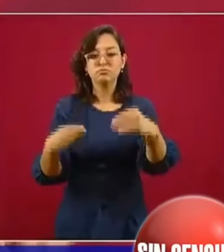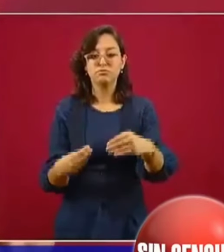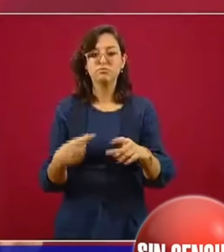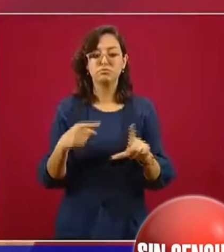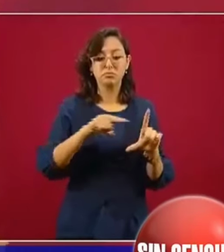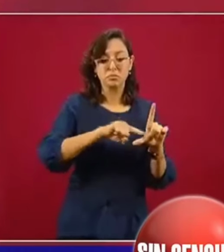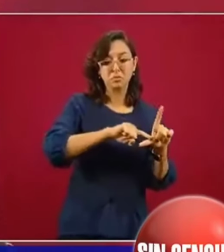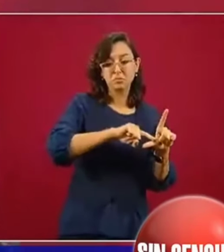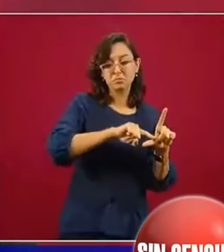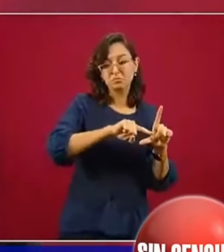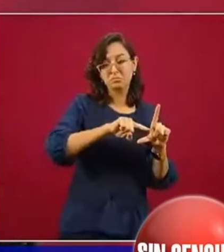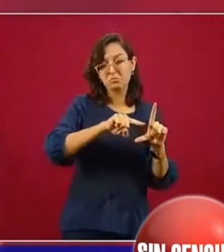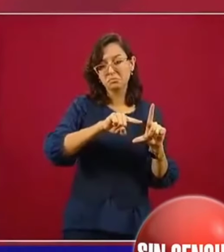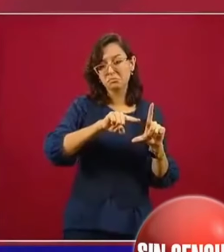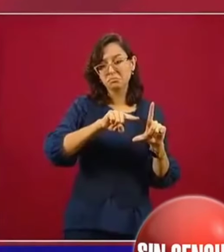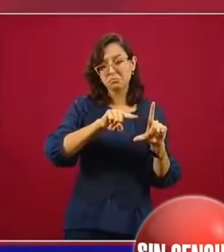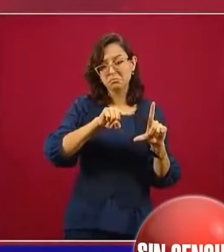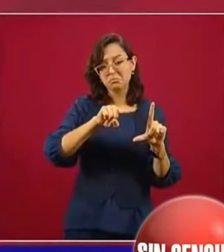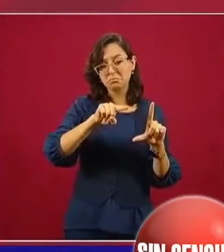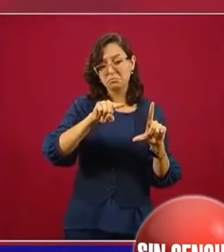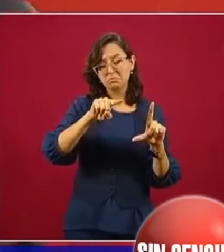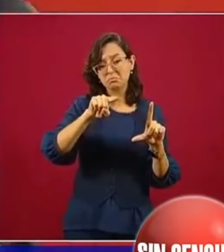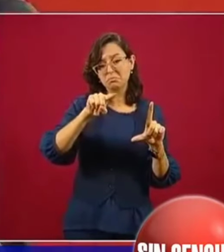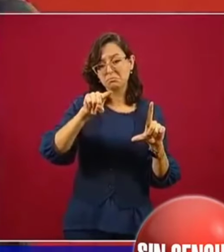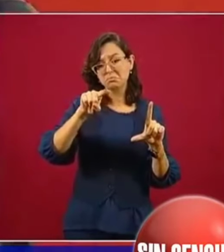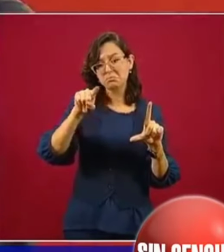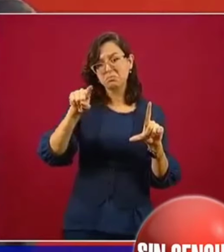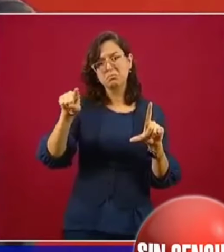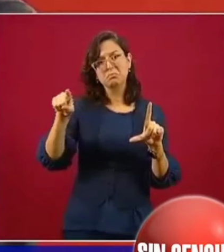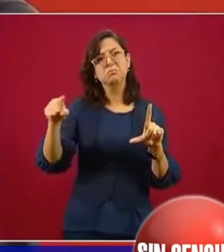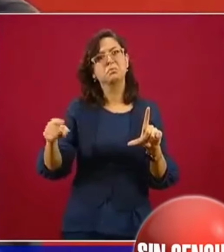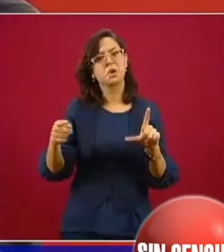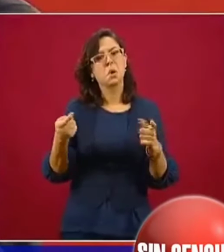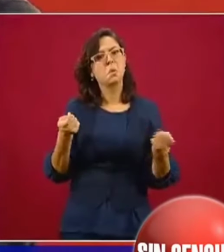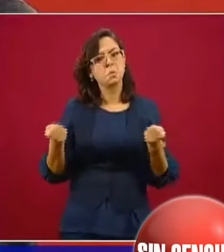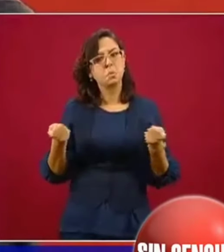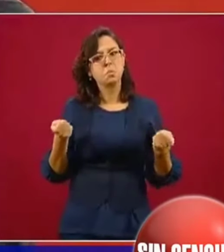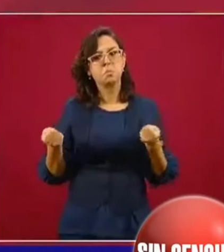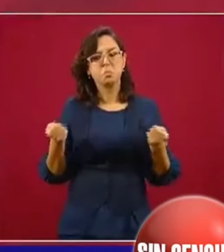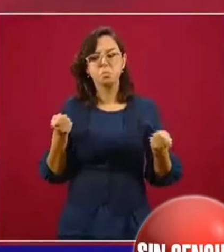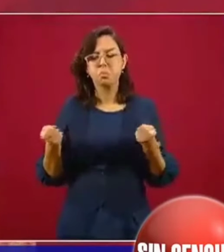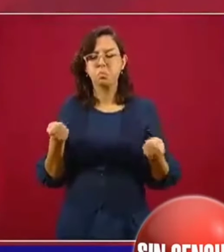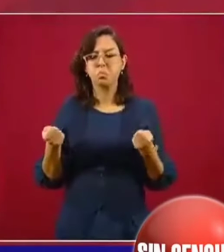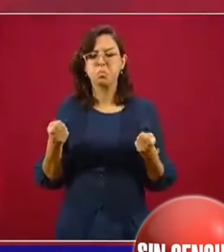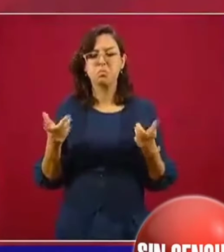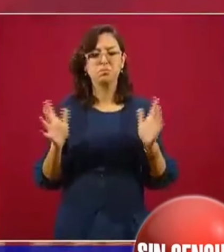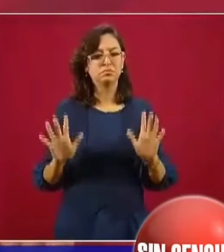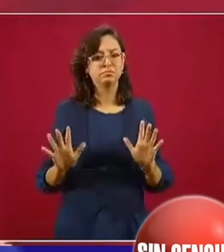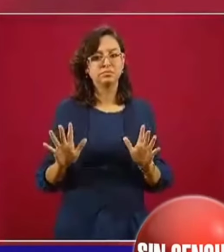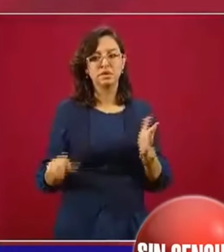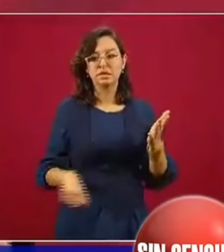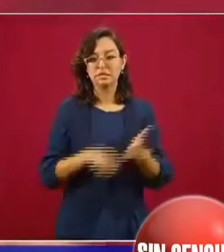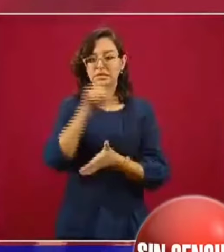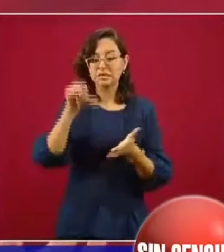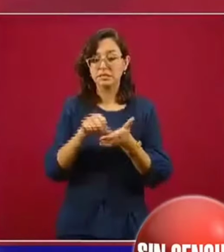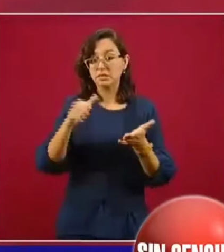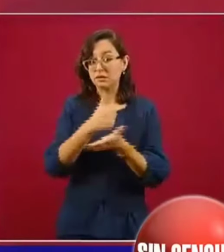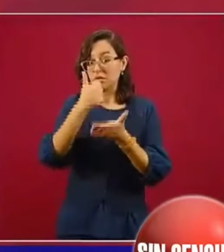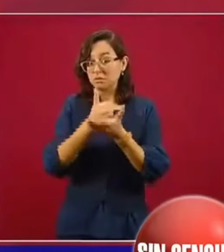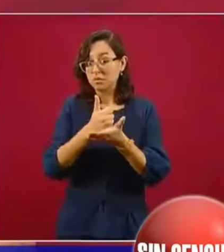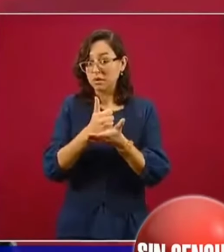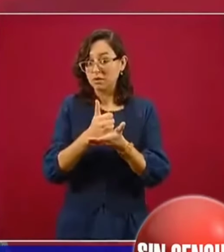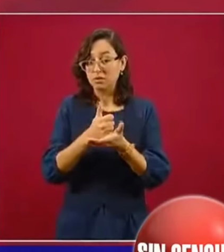estable en términos de su representación visual. Entonces, para el Valle de México, que quede clarísimo esto, nunca hemos dicho que es para todo el